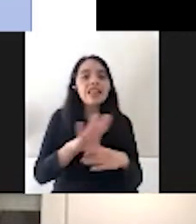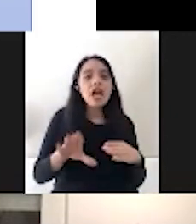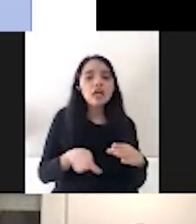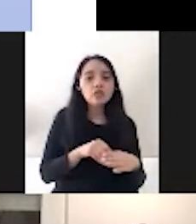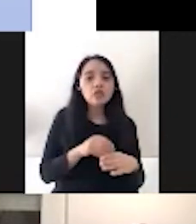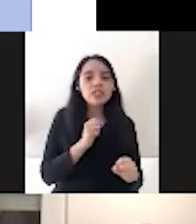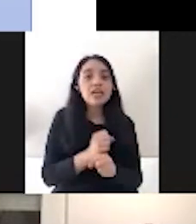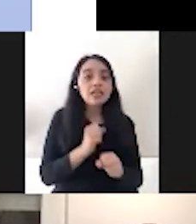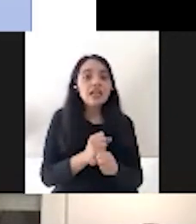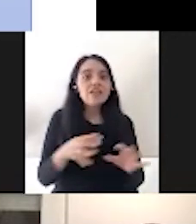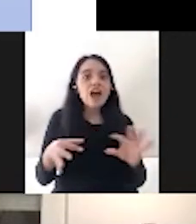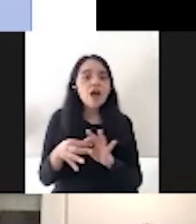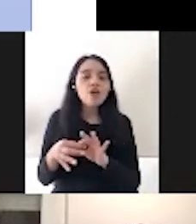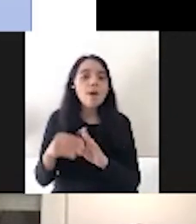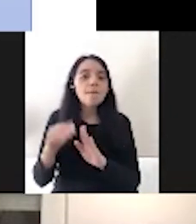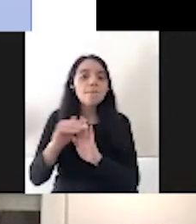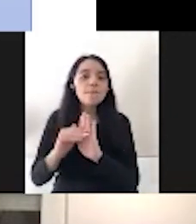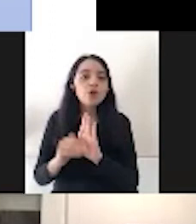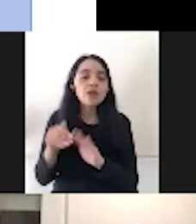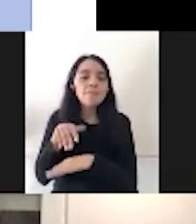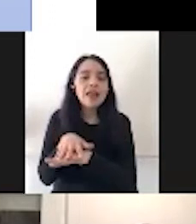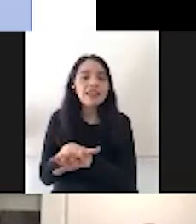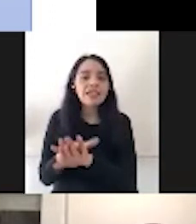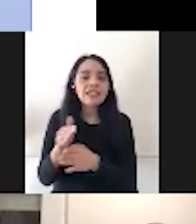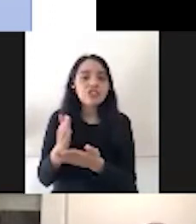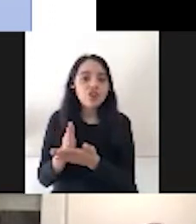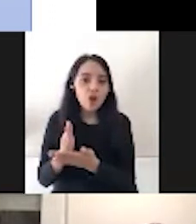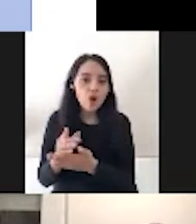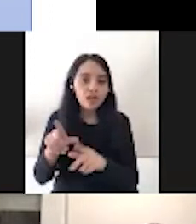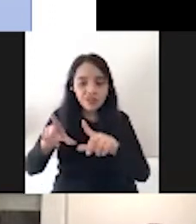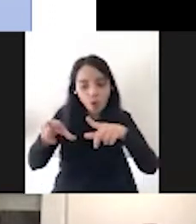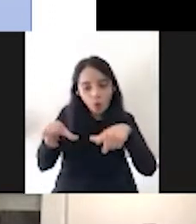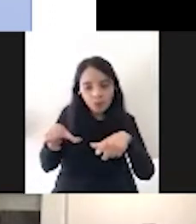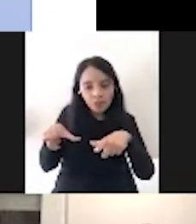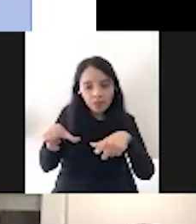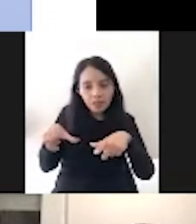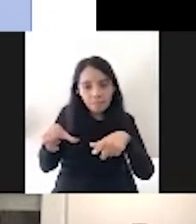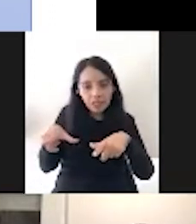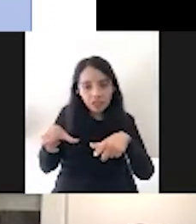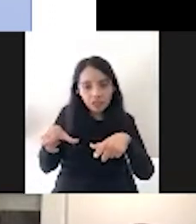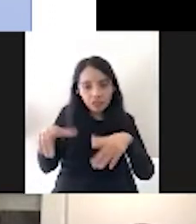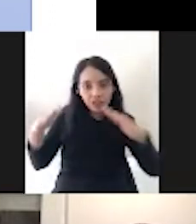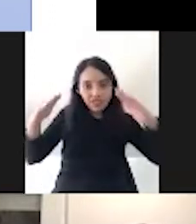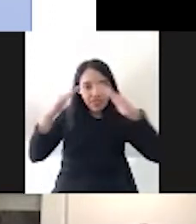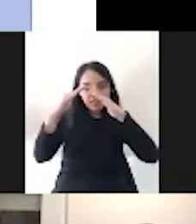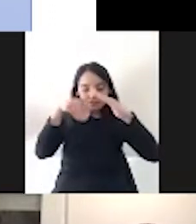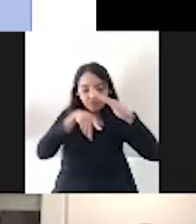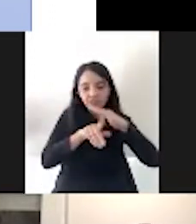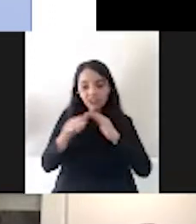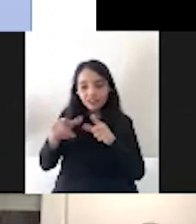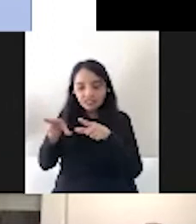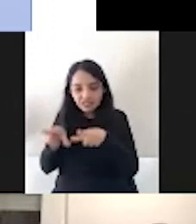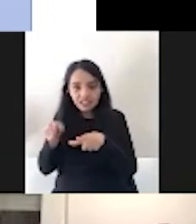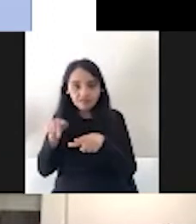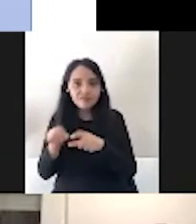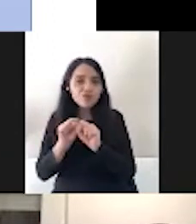de integración escolar, es decir, un departamento, una área, como una parcela dentro del sistema educativo y